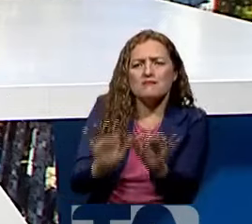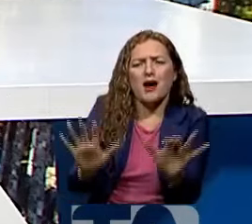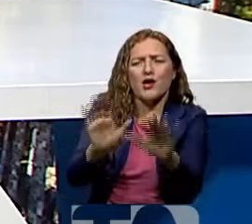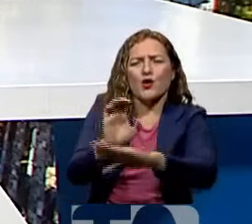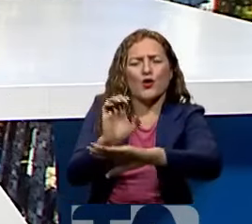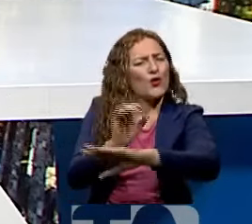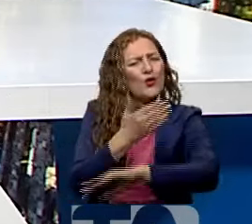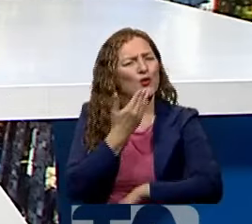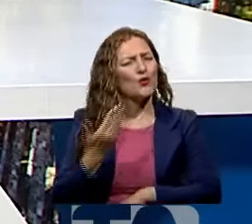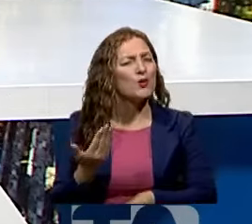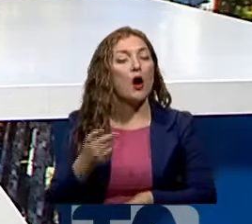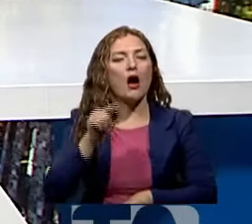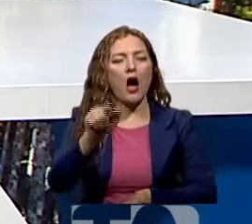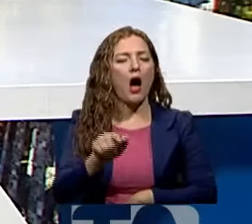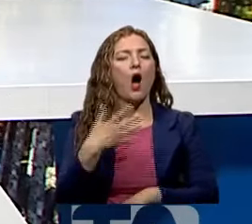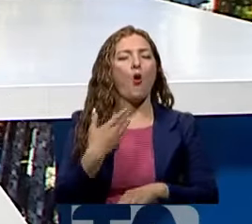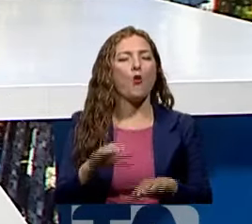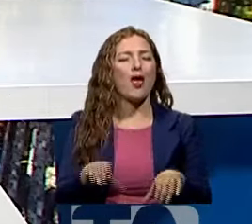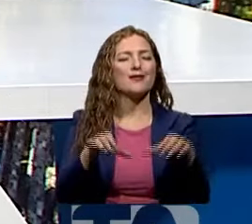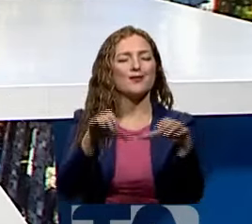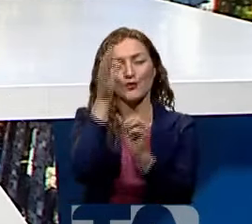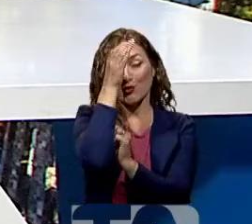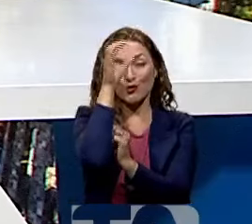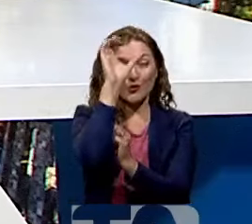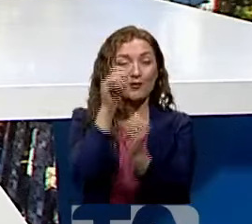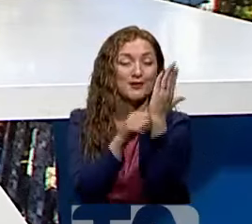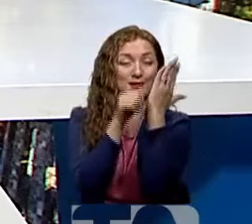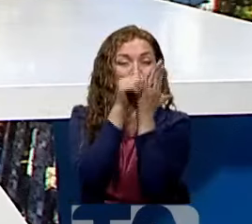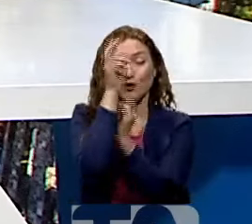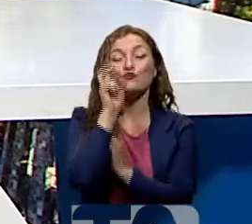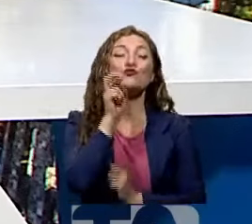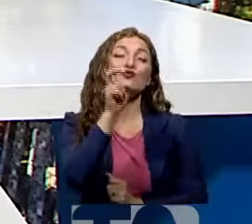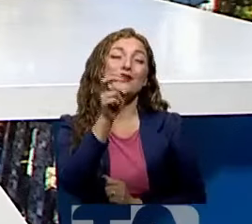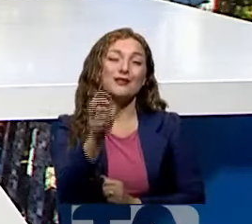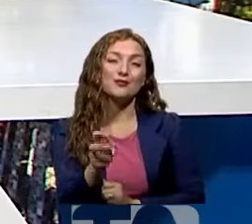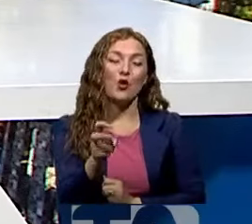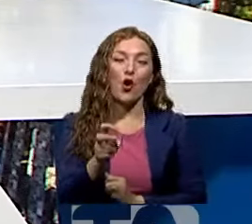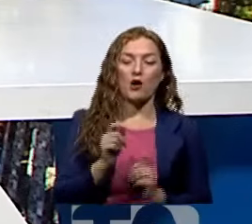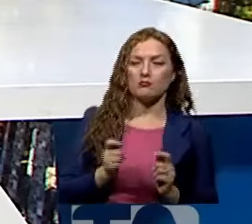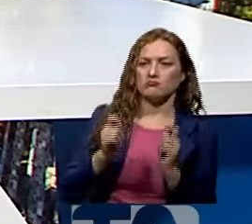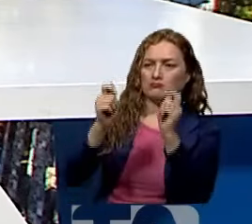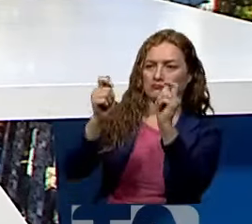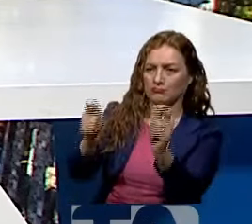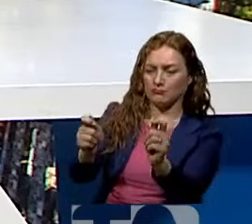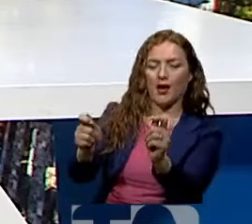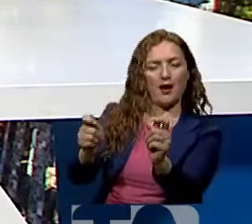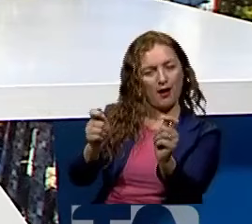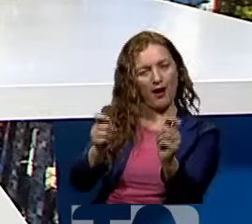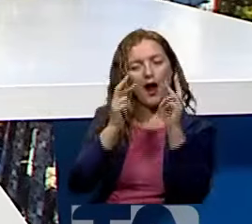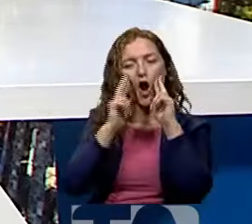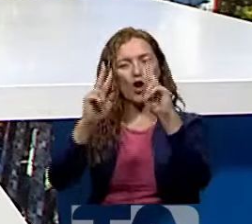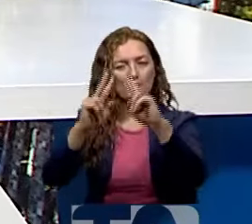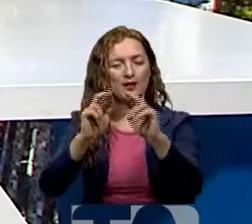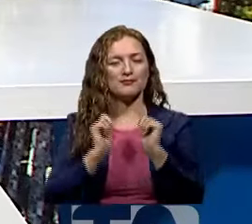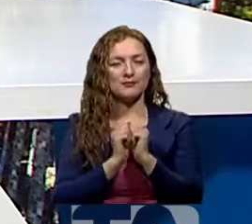Ecuador. Esto fue mediante un acto cultural. El Ministerio de Turismo entregó al municipio esta nominación. ¡Qué maravilla! Y con esto Azogues y el Cañar